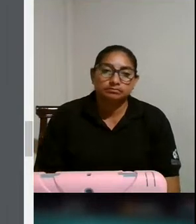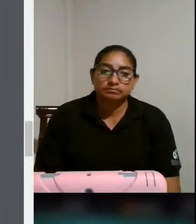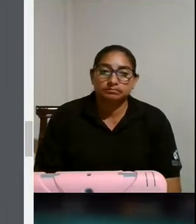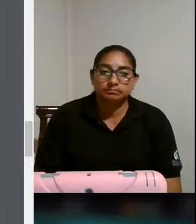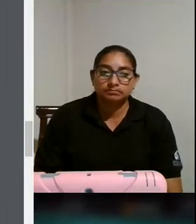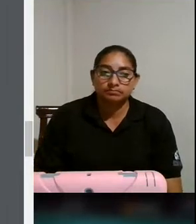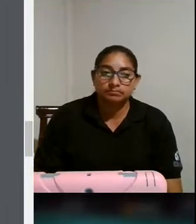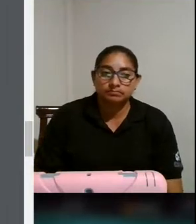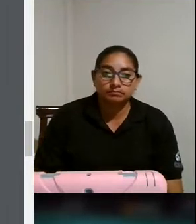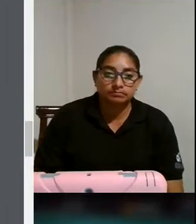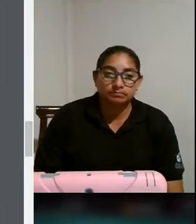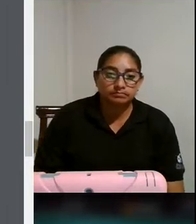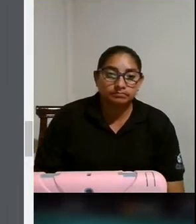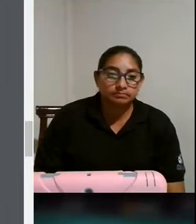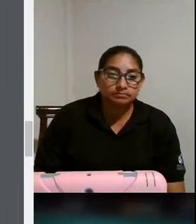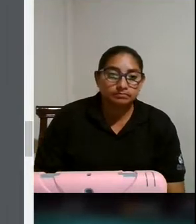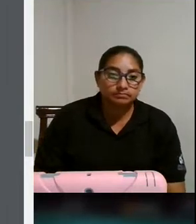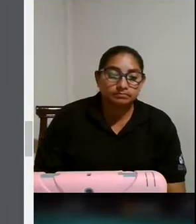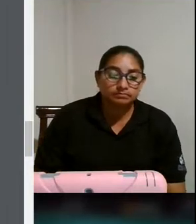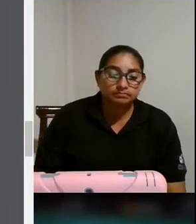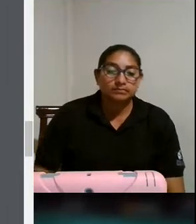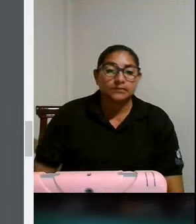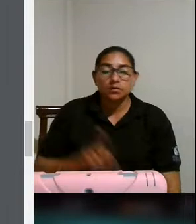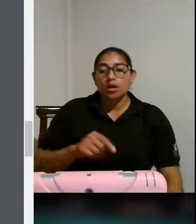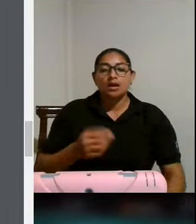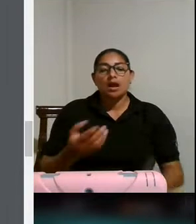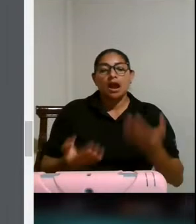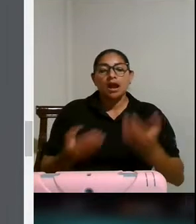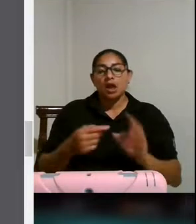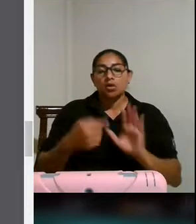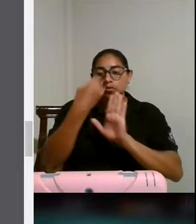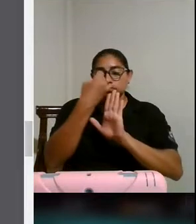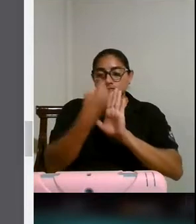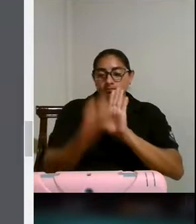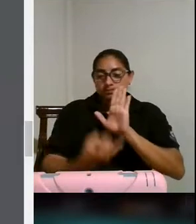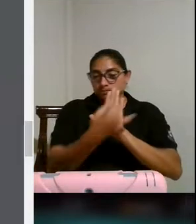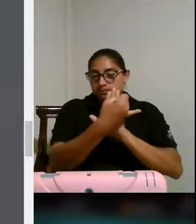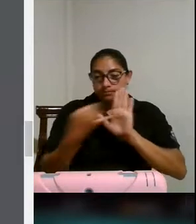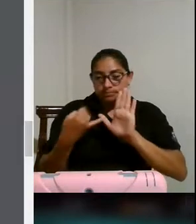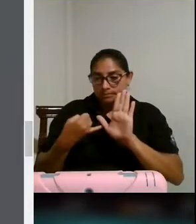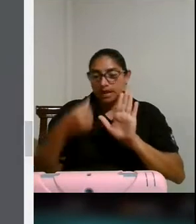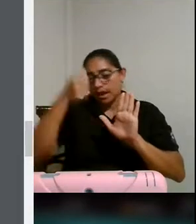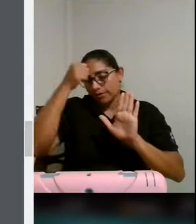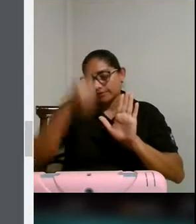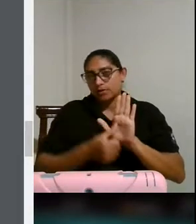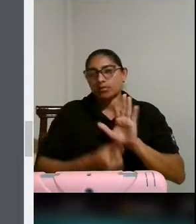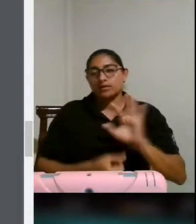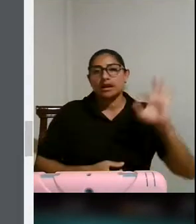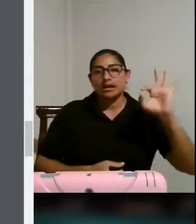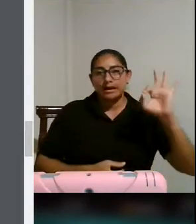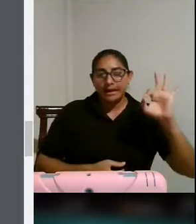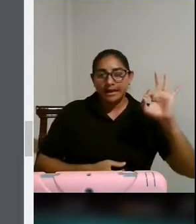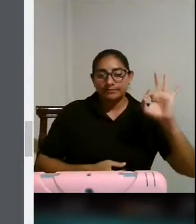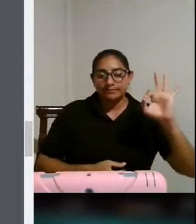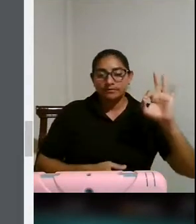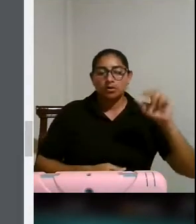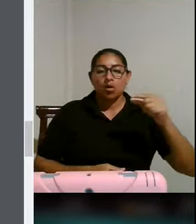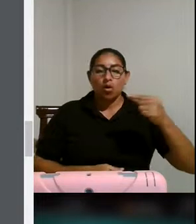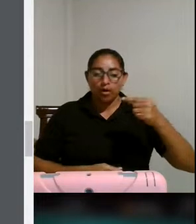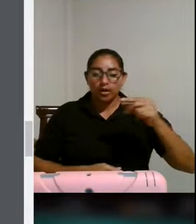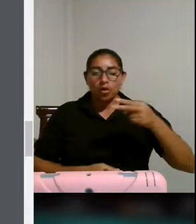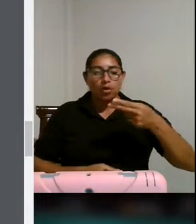de límite va avanzado, pero lo que tenemos que tener cuidado es que por aquí hay una fórmula notable, que por